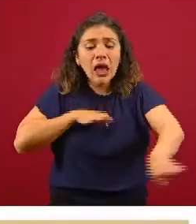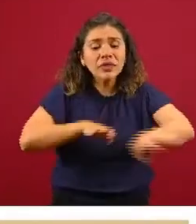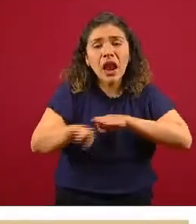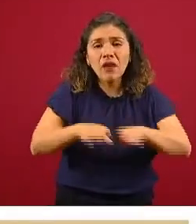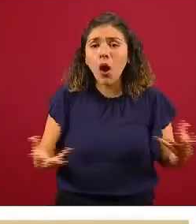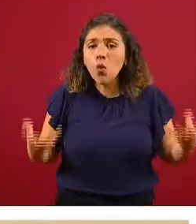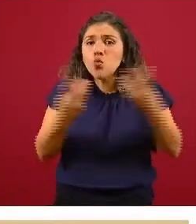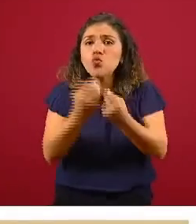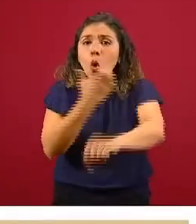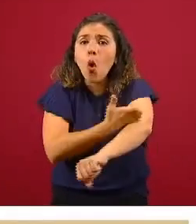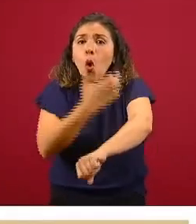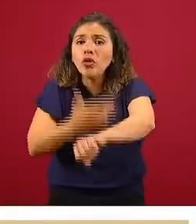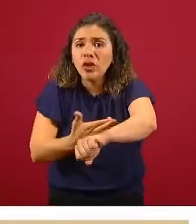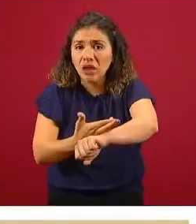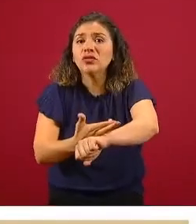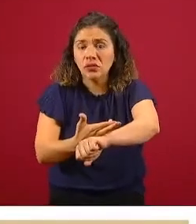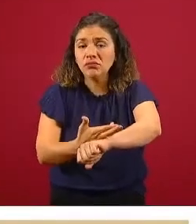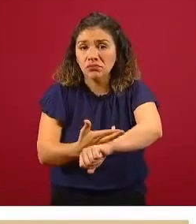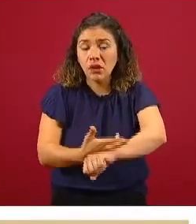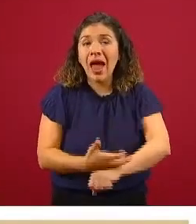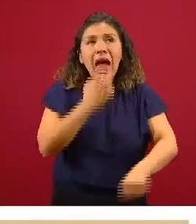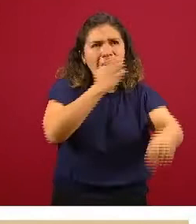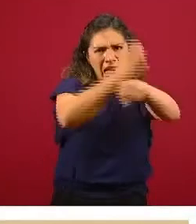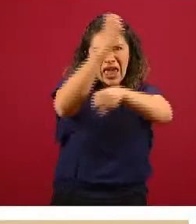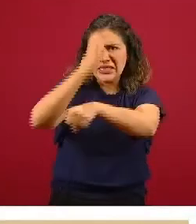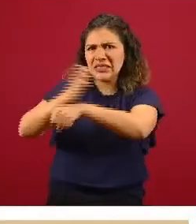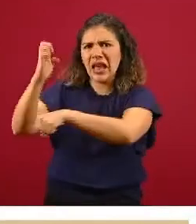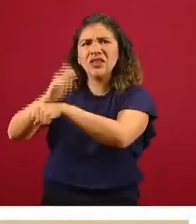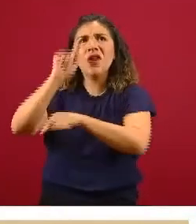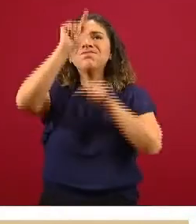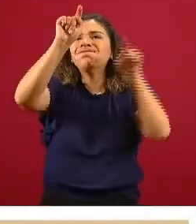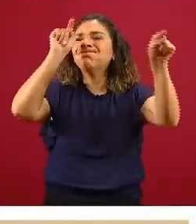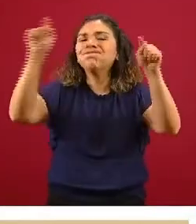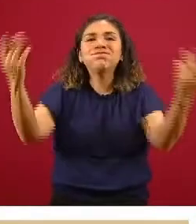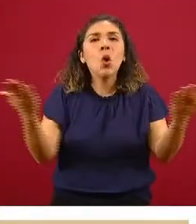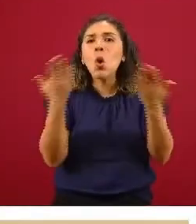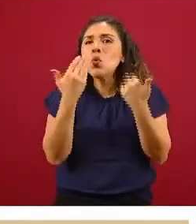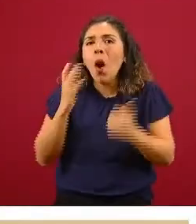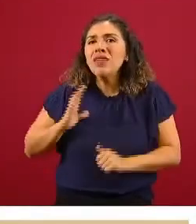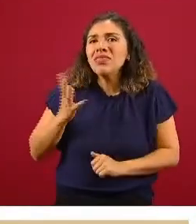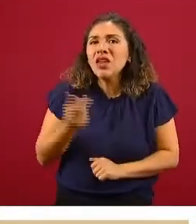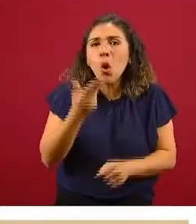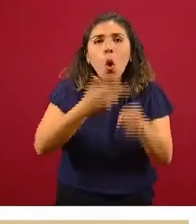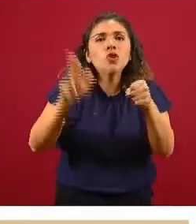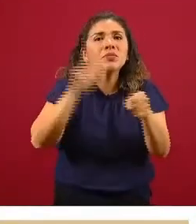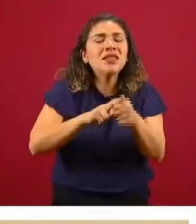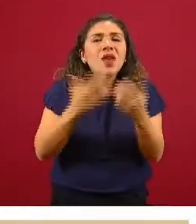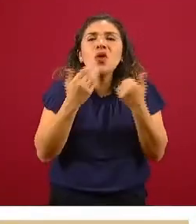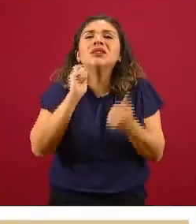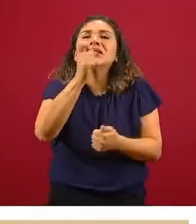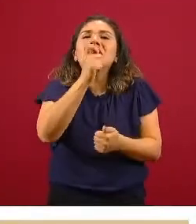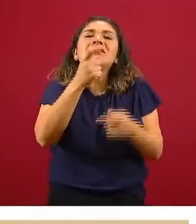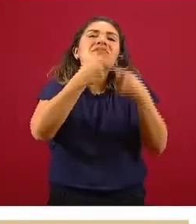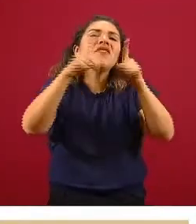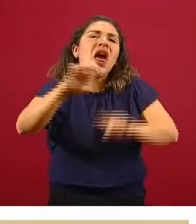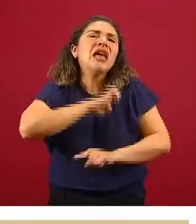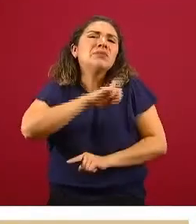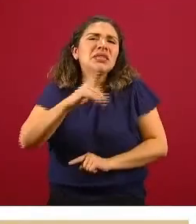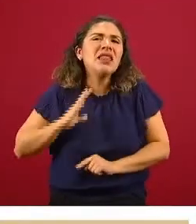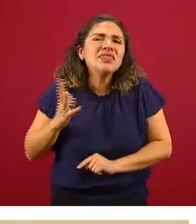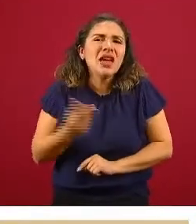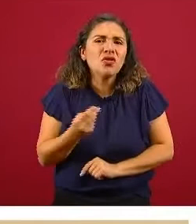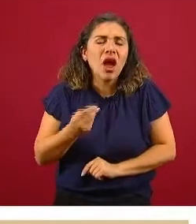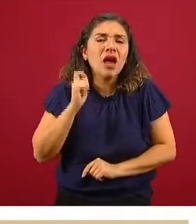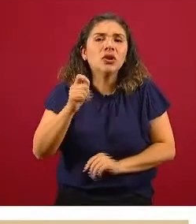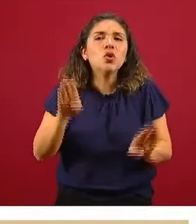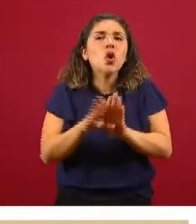en coordinación. En los estados, como no tenemos esa tecnología en los hospitales, porque es una tecnología especial, que es